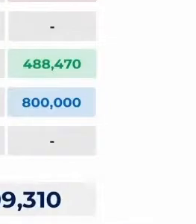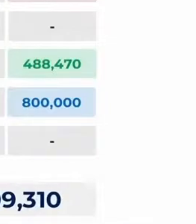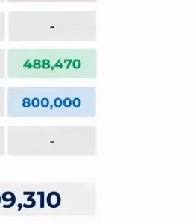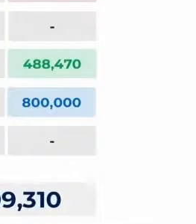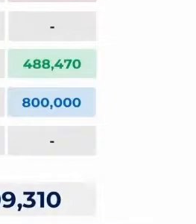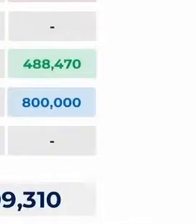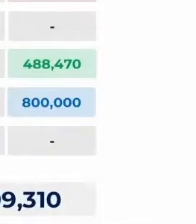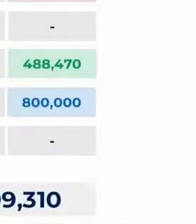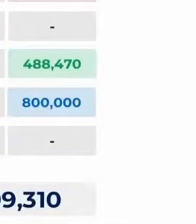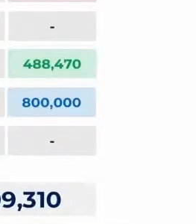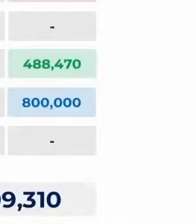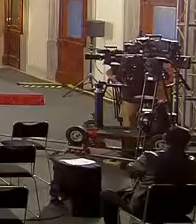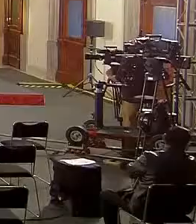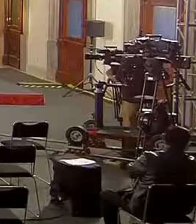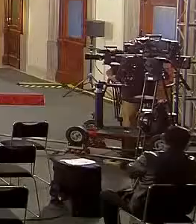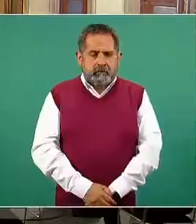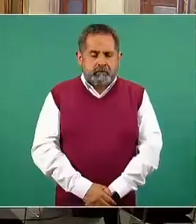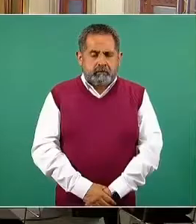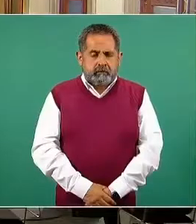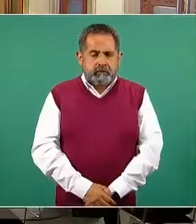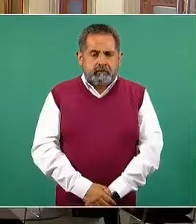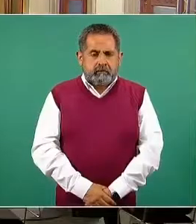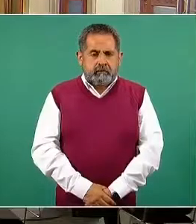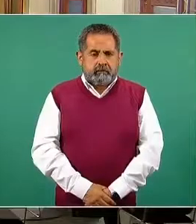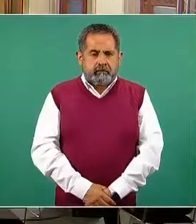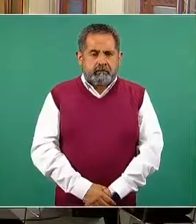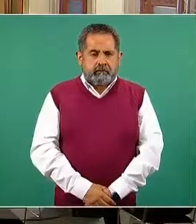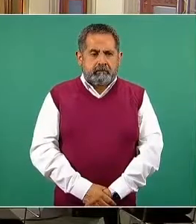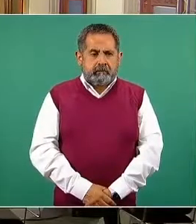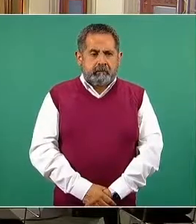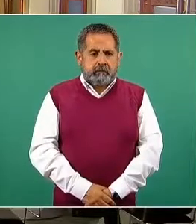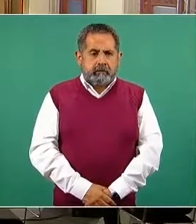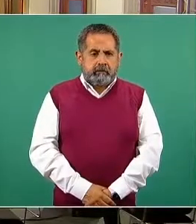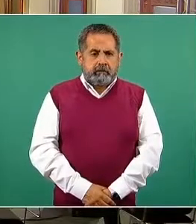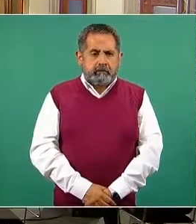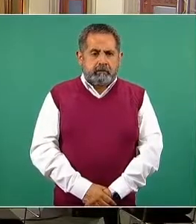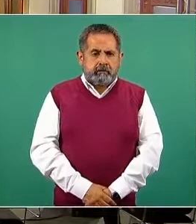irán recibiendo a lo largo de la semana.